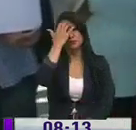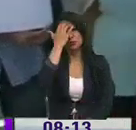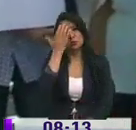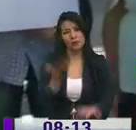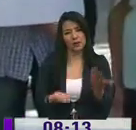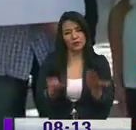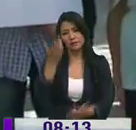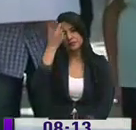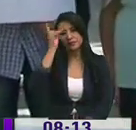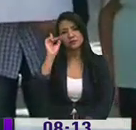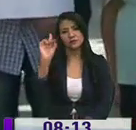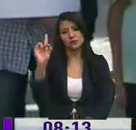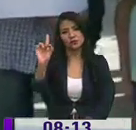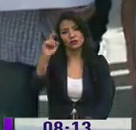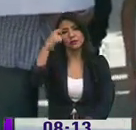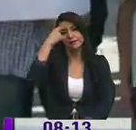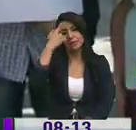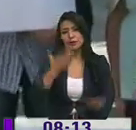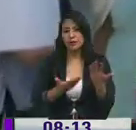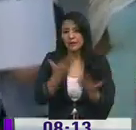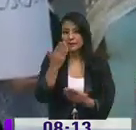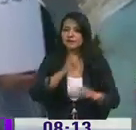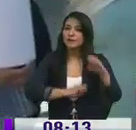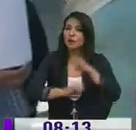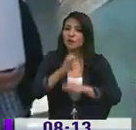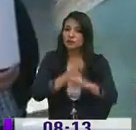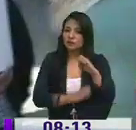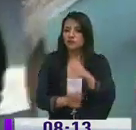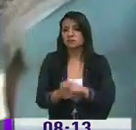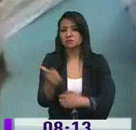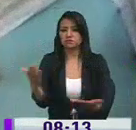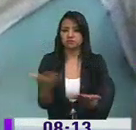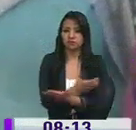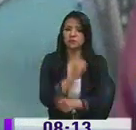decisiones del gobierno, que si bien es cierto, sí, es en